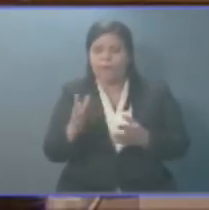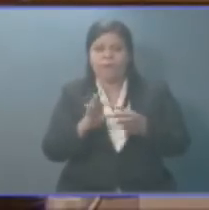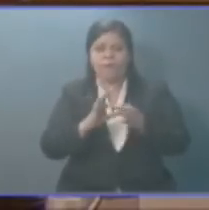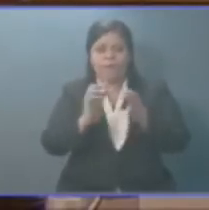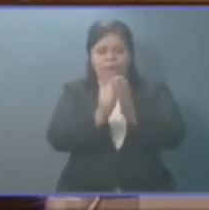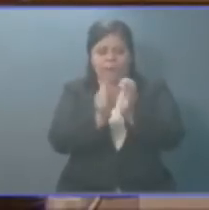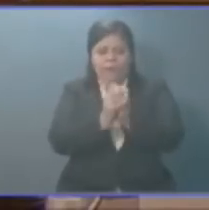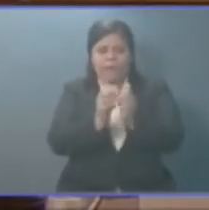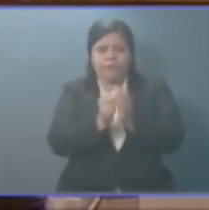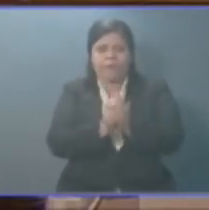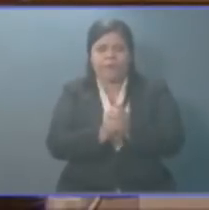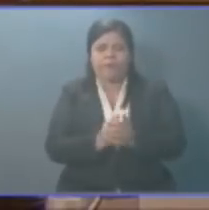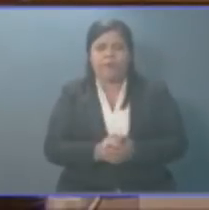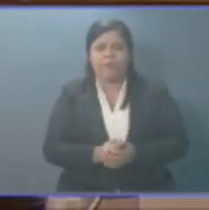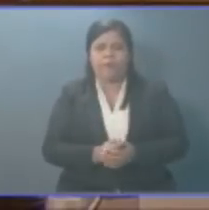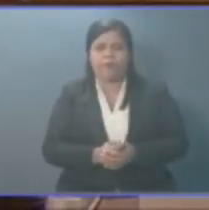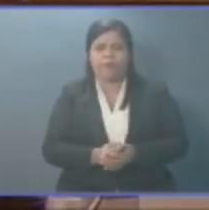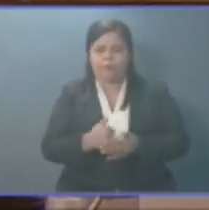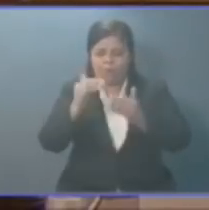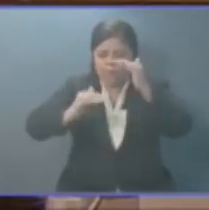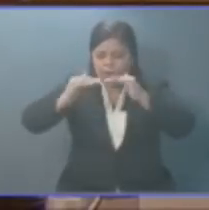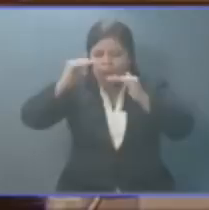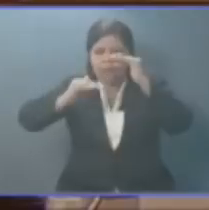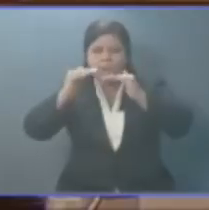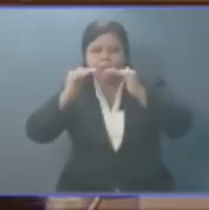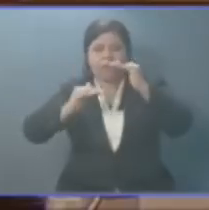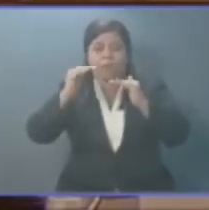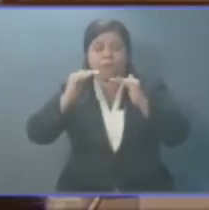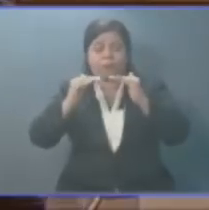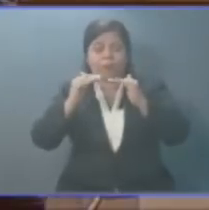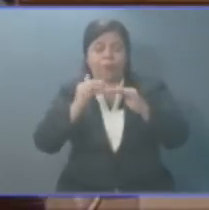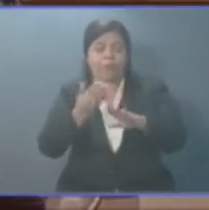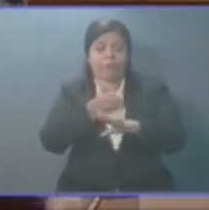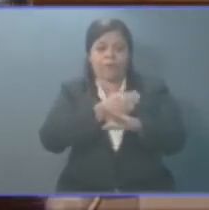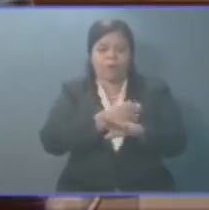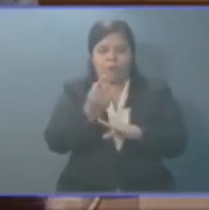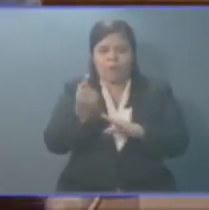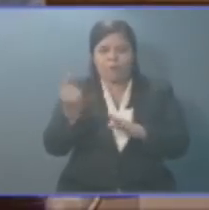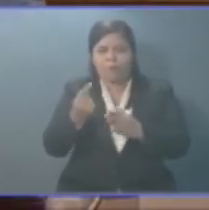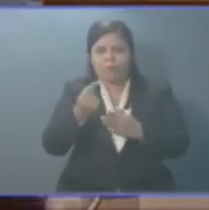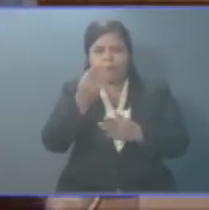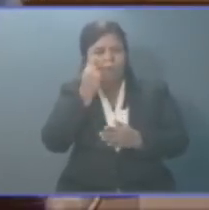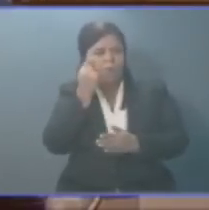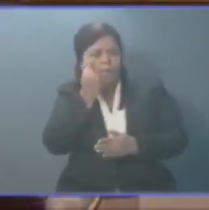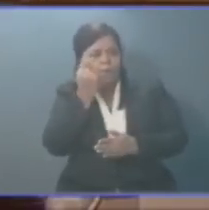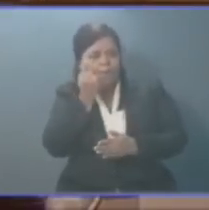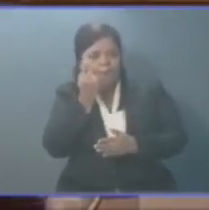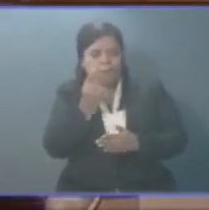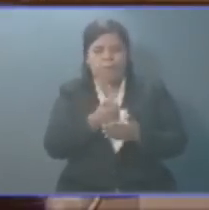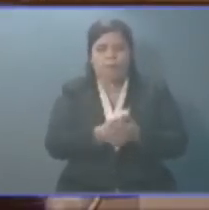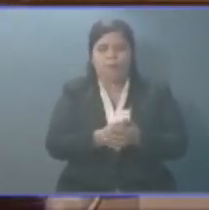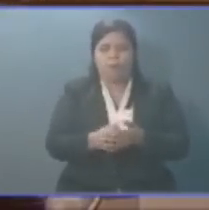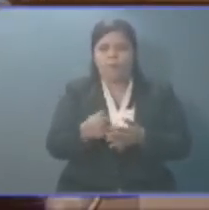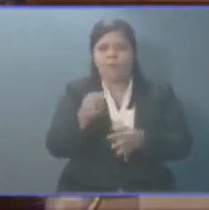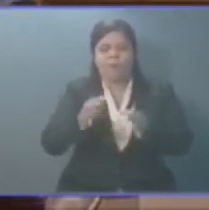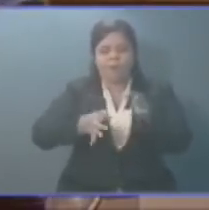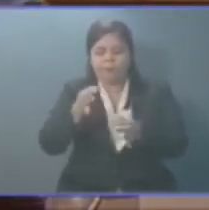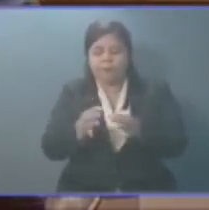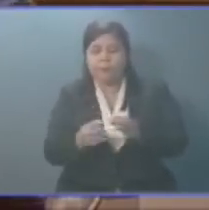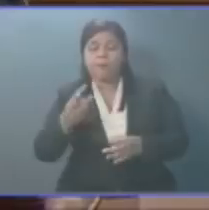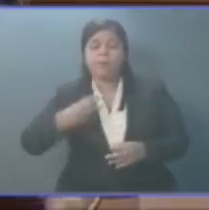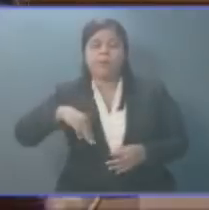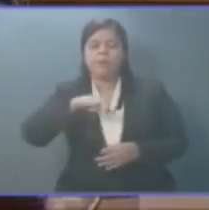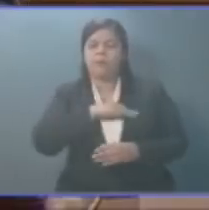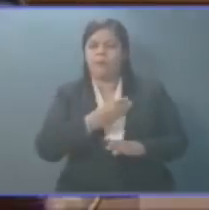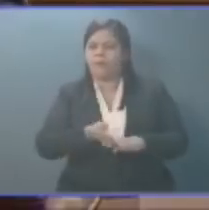graves problemas estructurales y desigualdades que vienen con las personas, una búsqueda de sed de justicia y un Ministerio de Trabajo que nunca